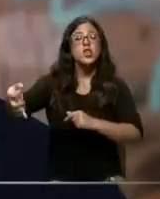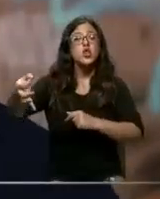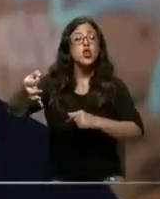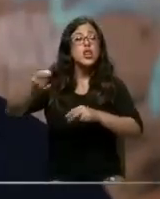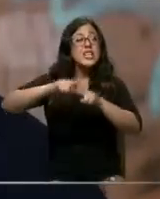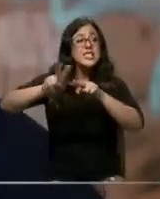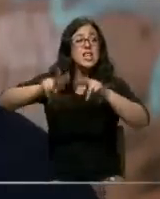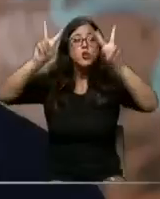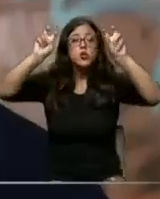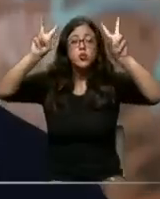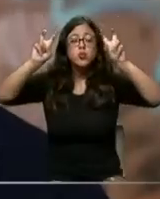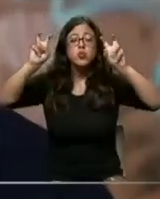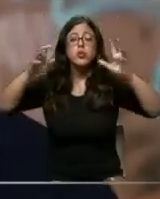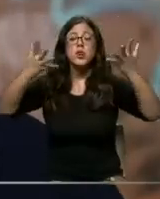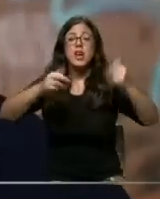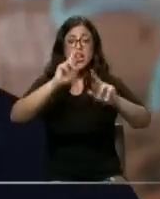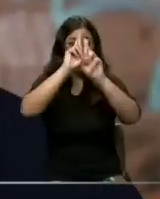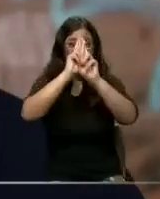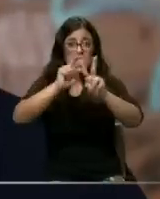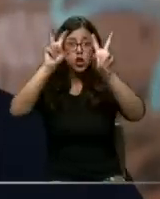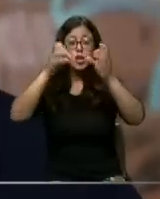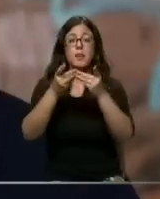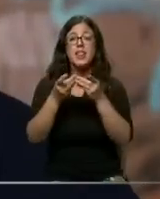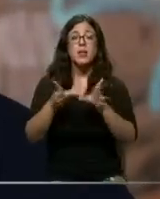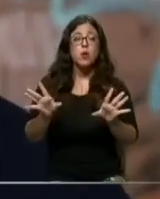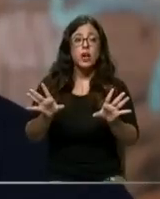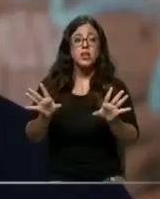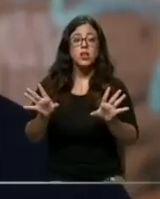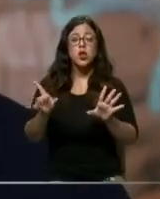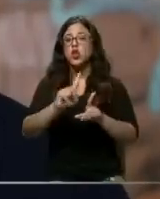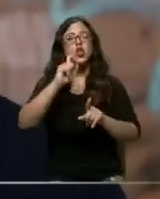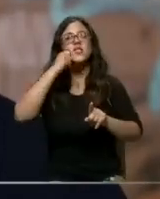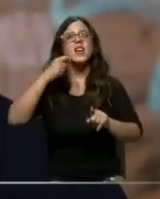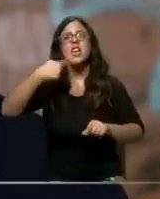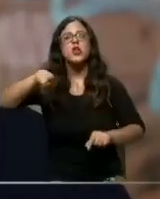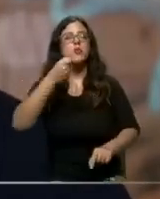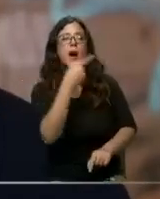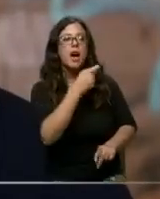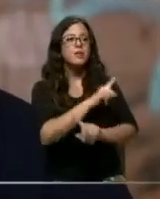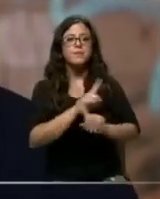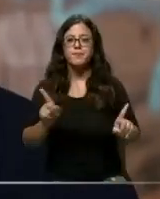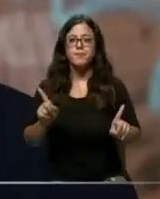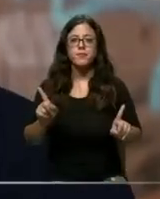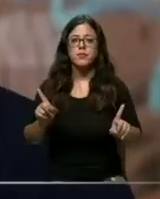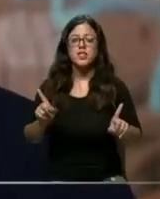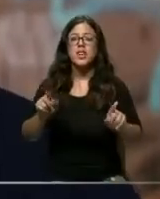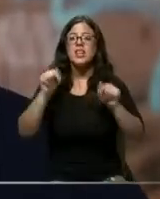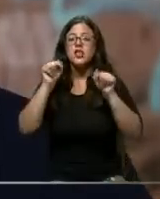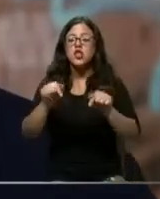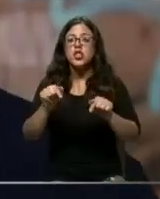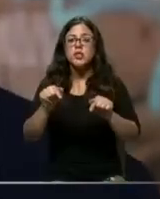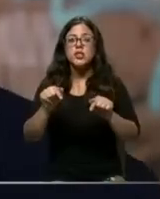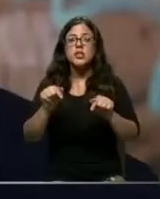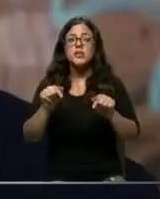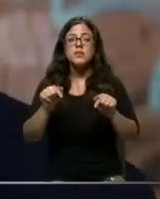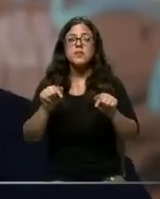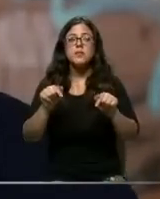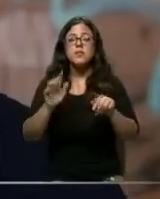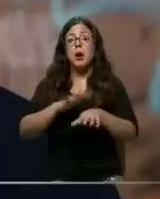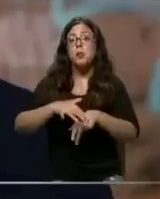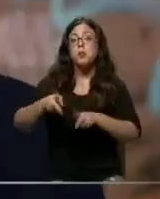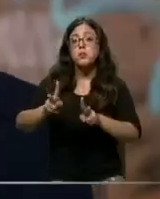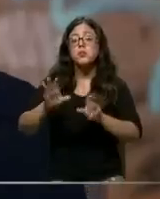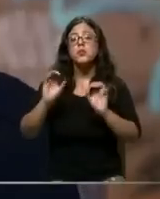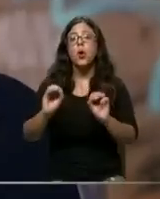supuestamente respetando el pacto hipocrático, finalmente no llevaron a que ellos lo denunciaran. Entonces más parece que le daban la luz verde o que